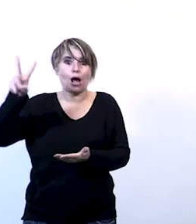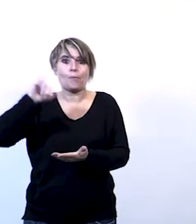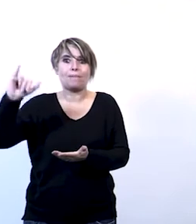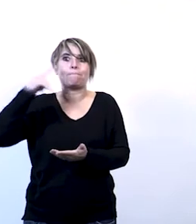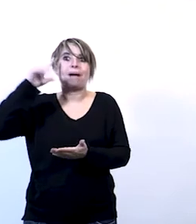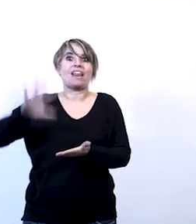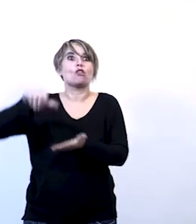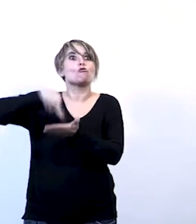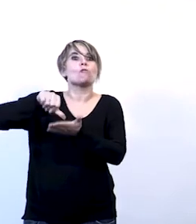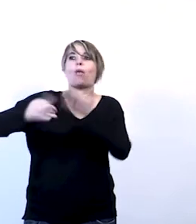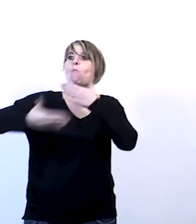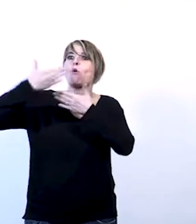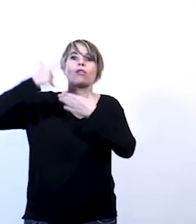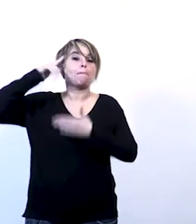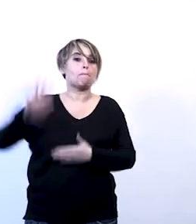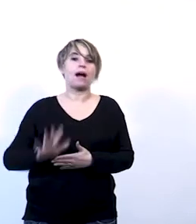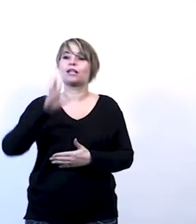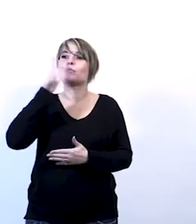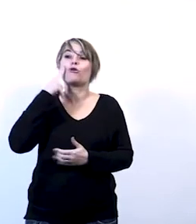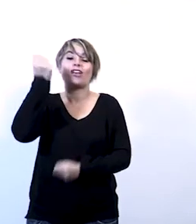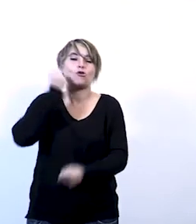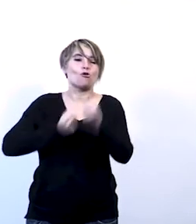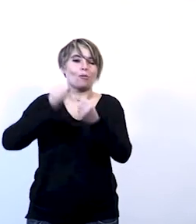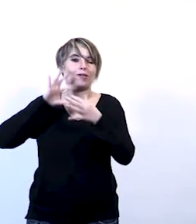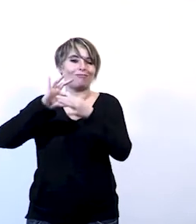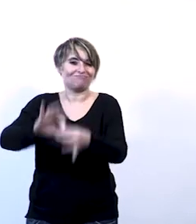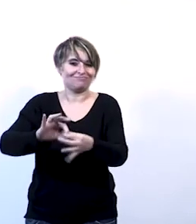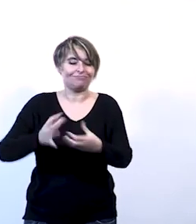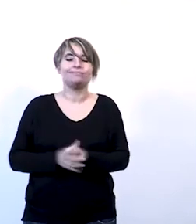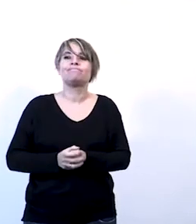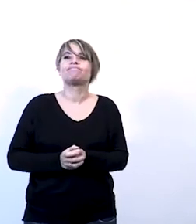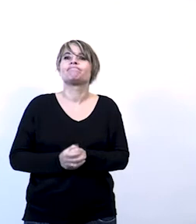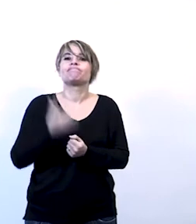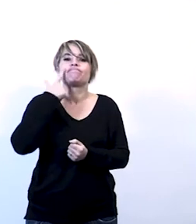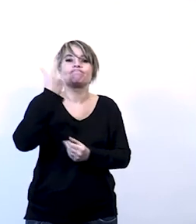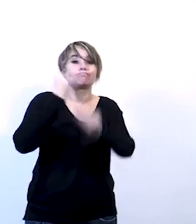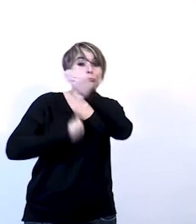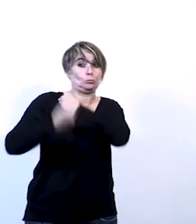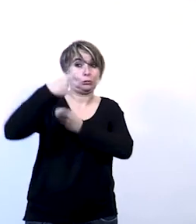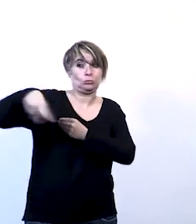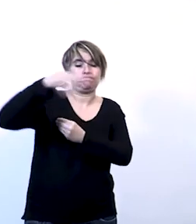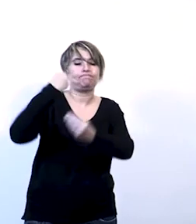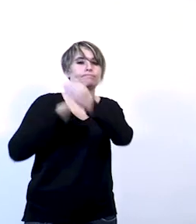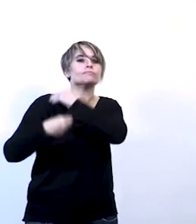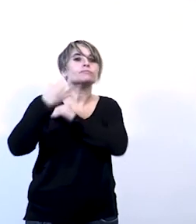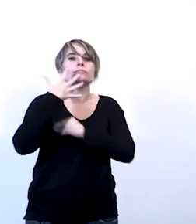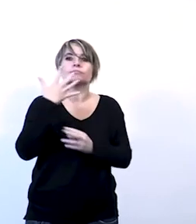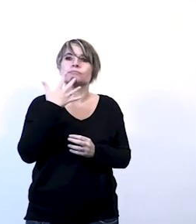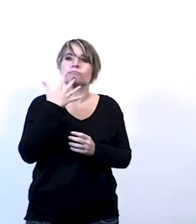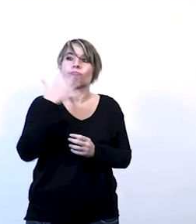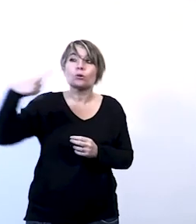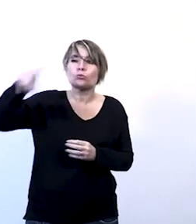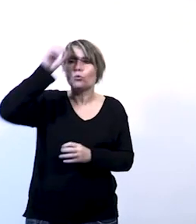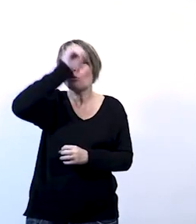ciudad moderna, pues porque a nivel económico, ¿no? Entonces nos preguntan si